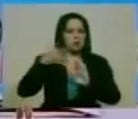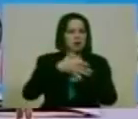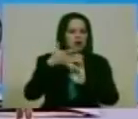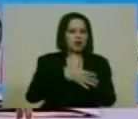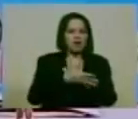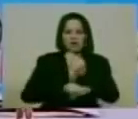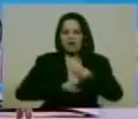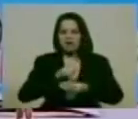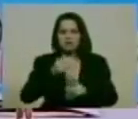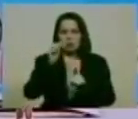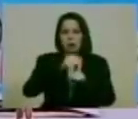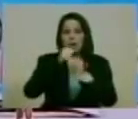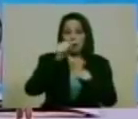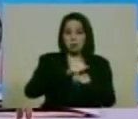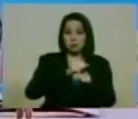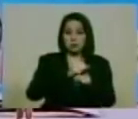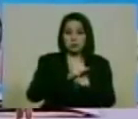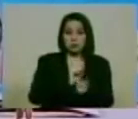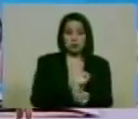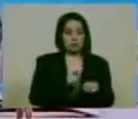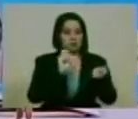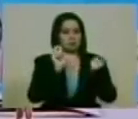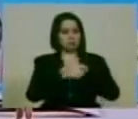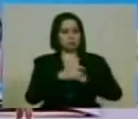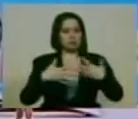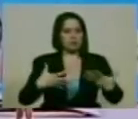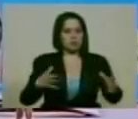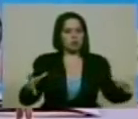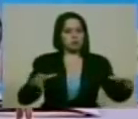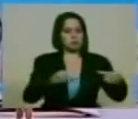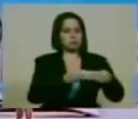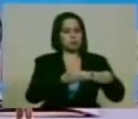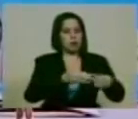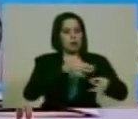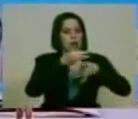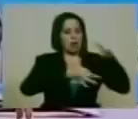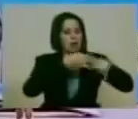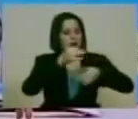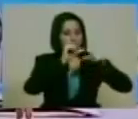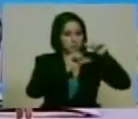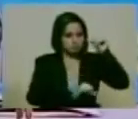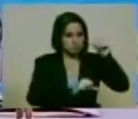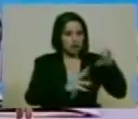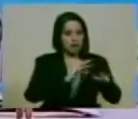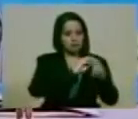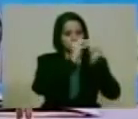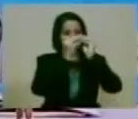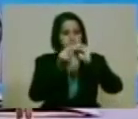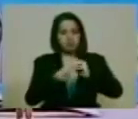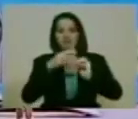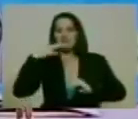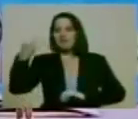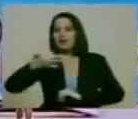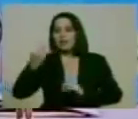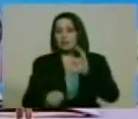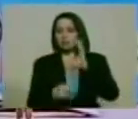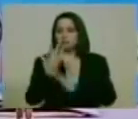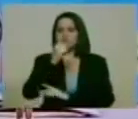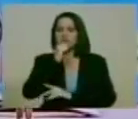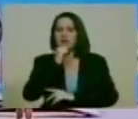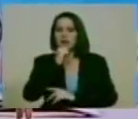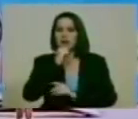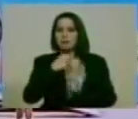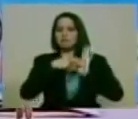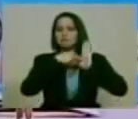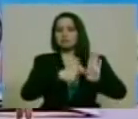luchas y convertirlas en bandera, convertirlas en proyectos y convertirlas en realidad fue nuestro amado